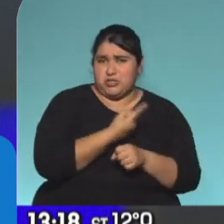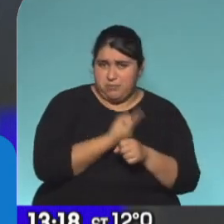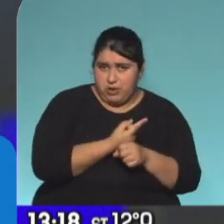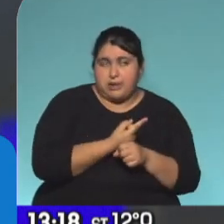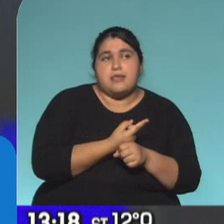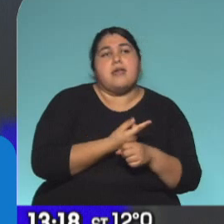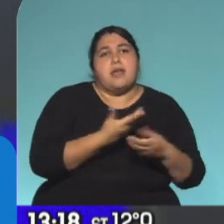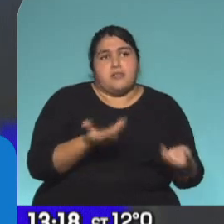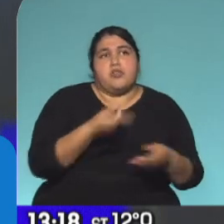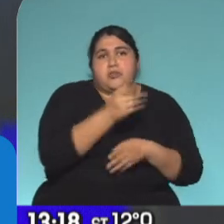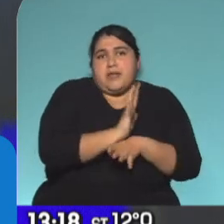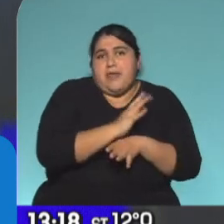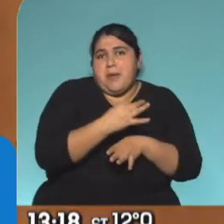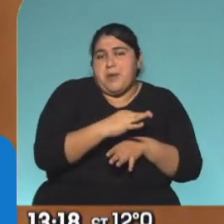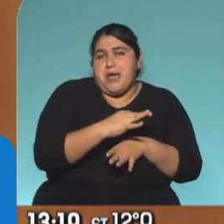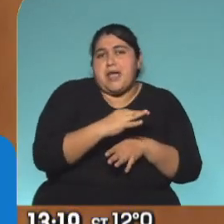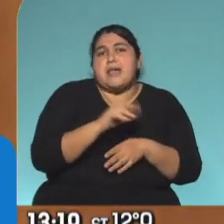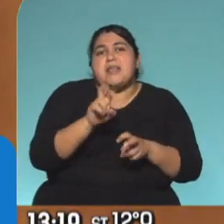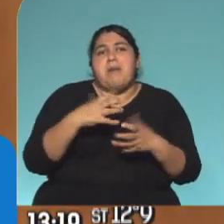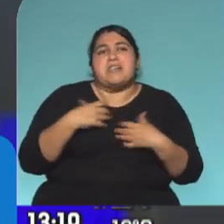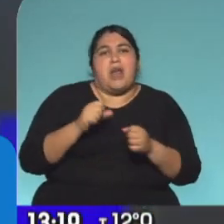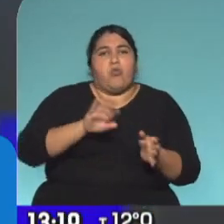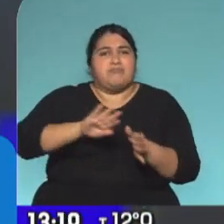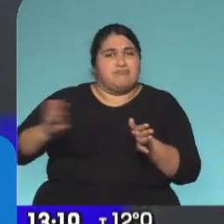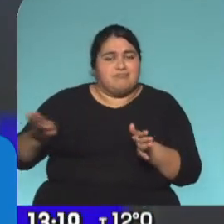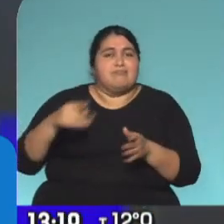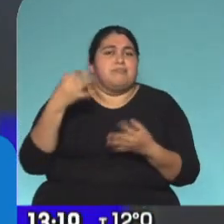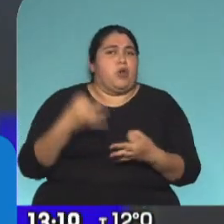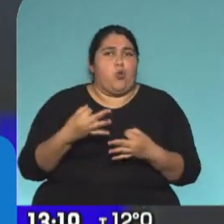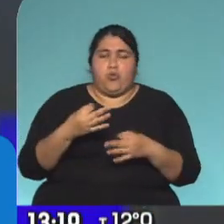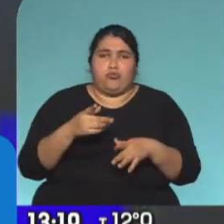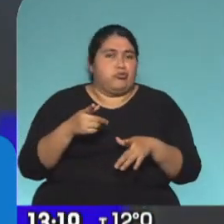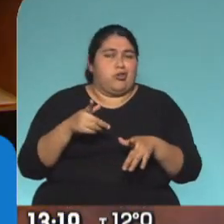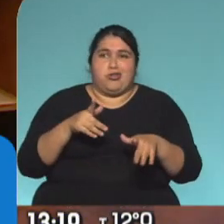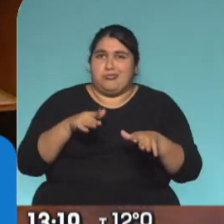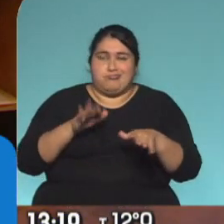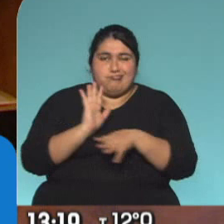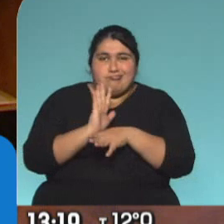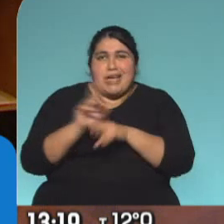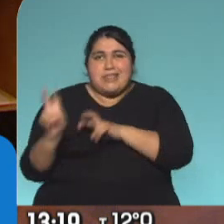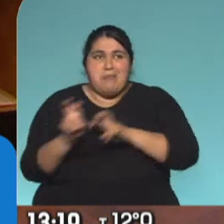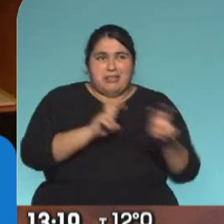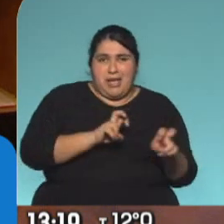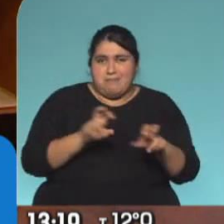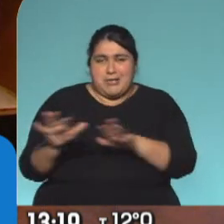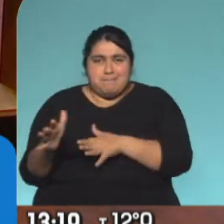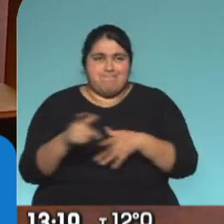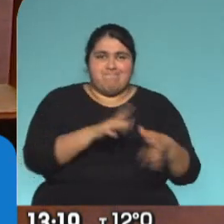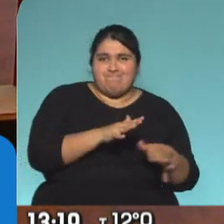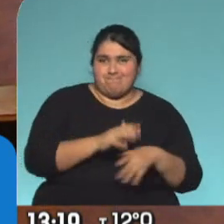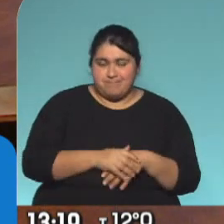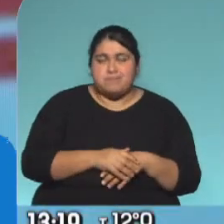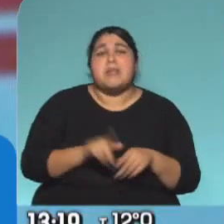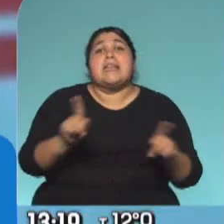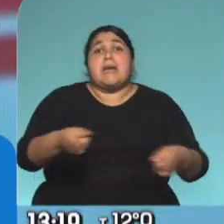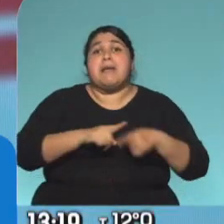dejar en segundo plano el tema de la salud, pero no le fue bien ni en un plano ni en el otro. Y otro de los puntos también es el tema de los debates presidenciales,